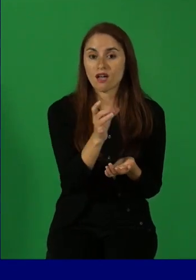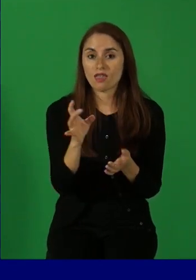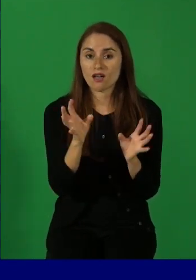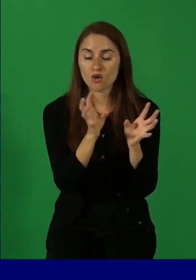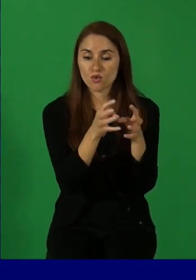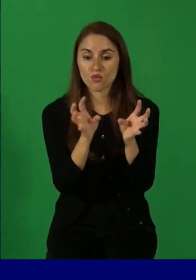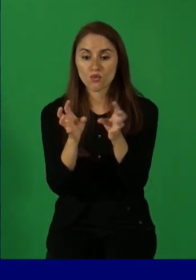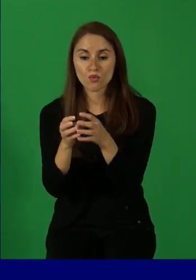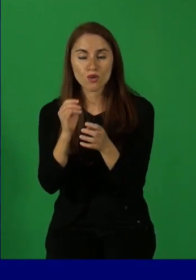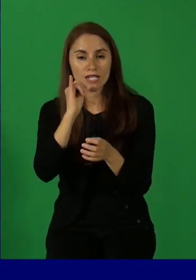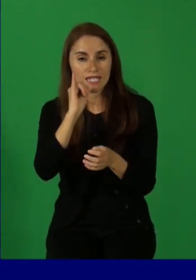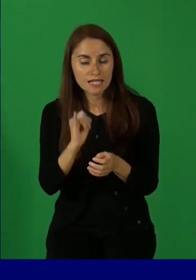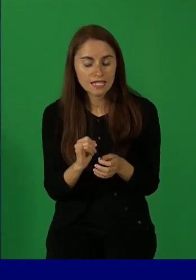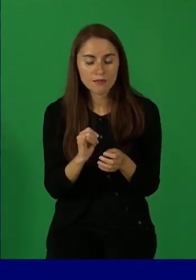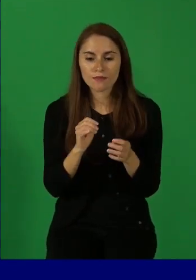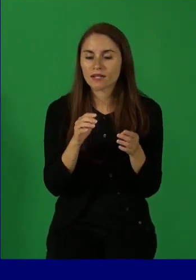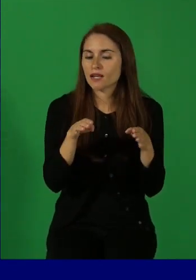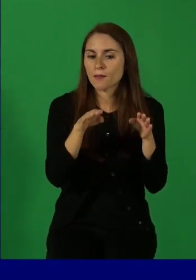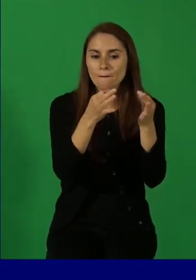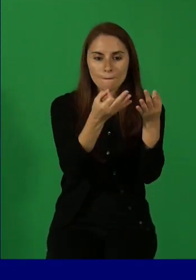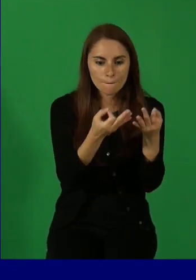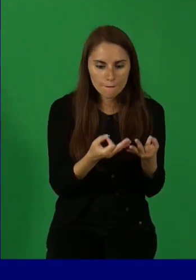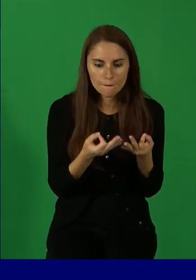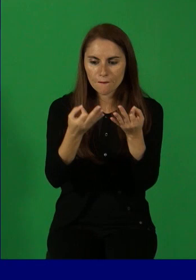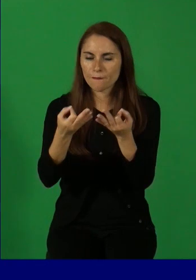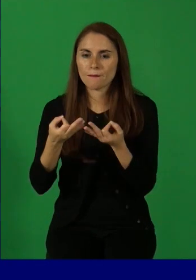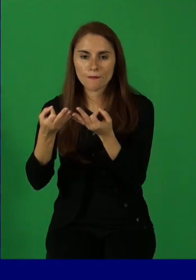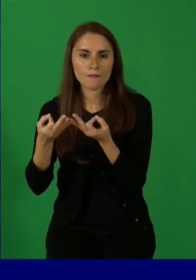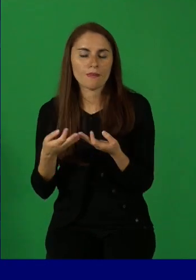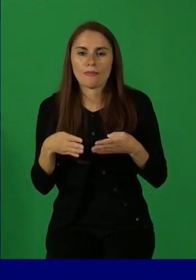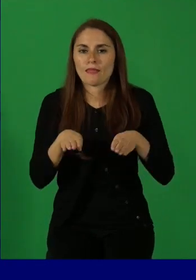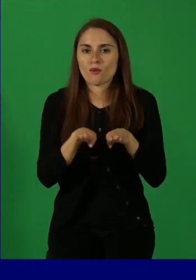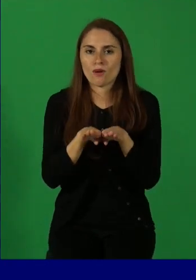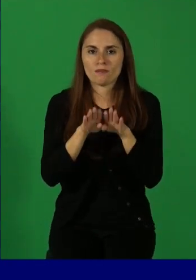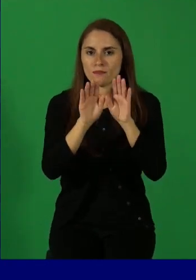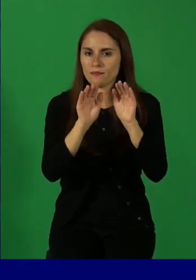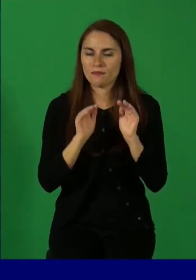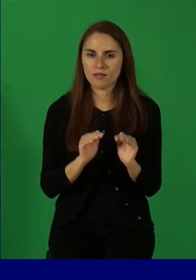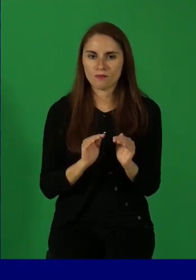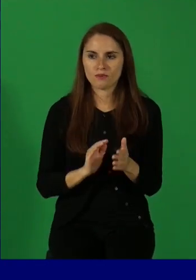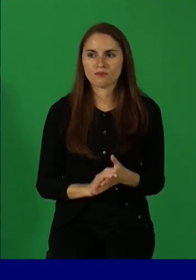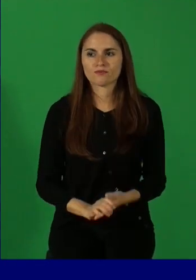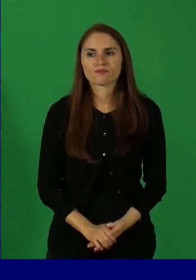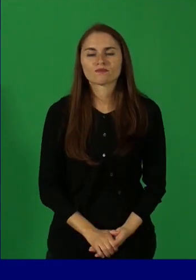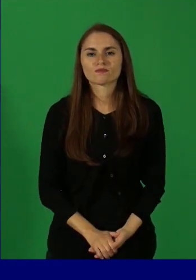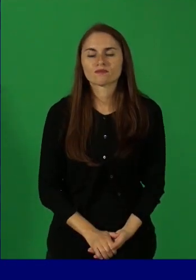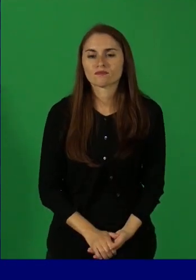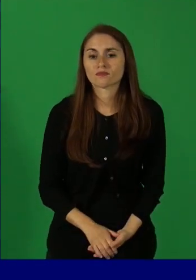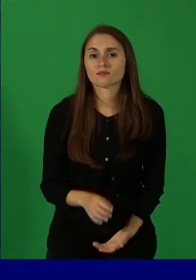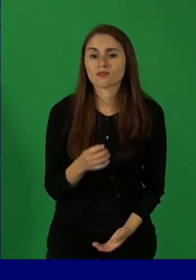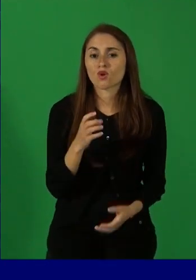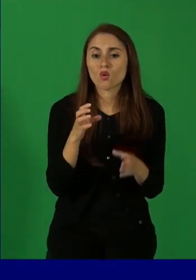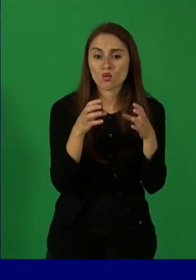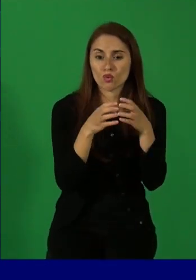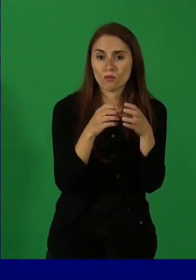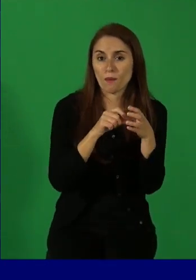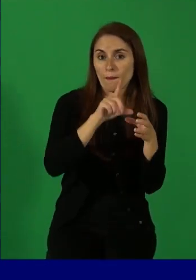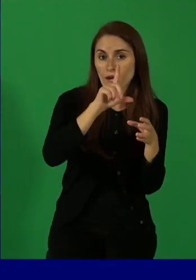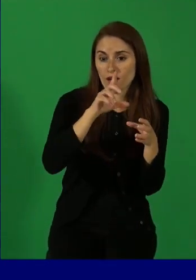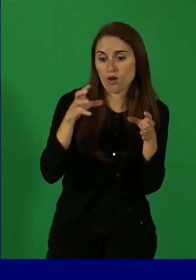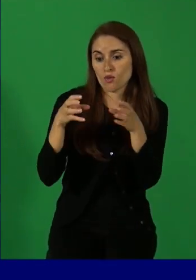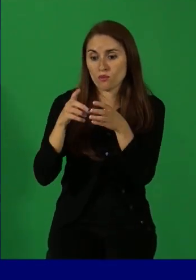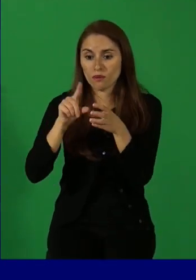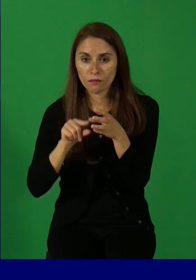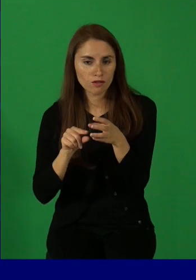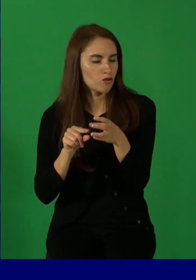grupo siempre te queden los mismos elementos. Un grupo no puede tener más que otro.